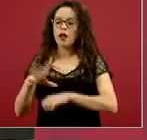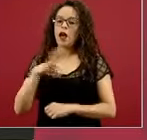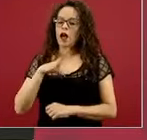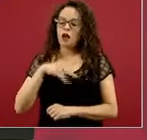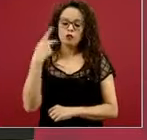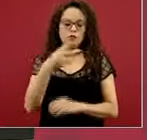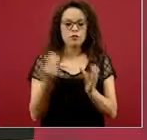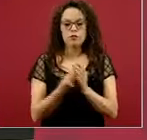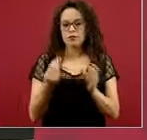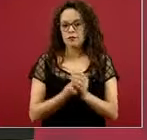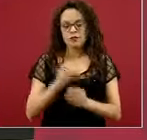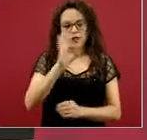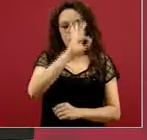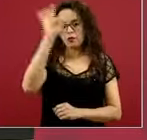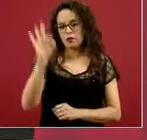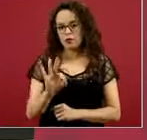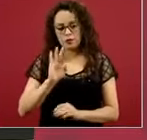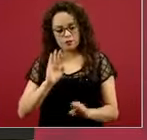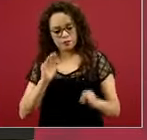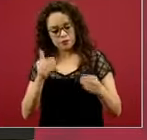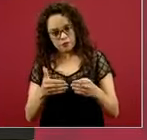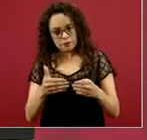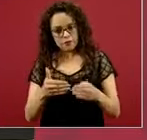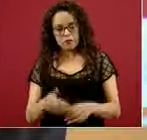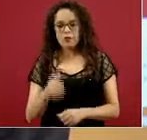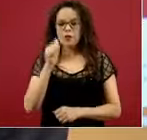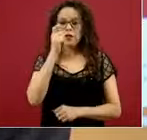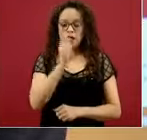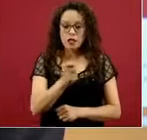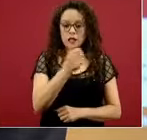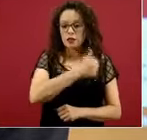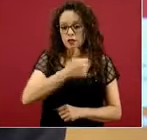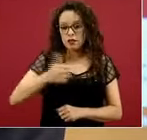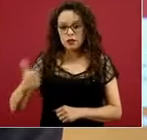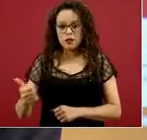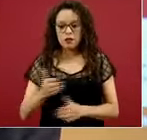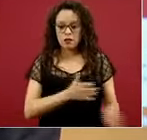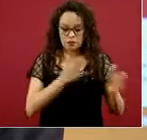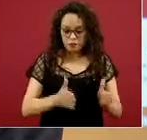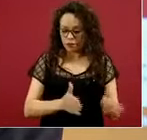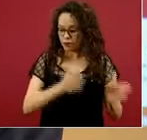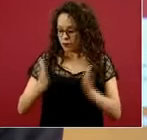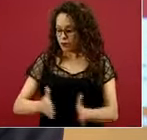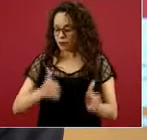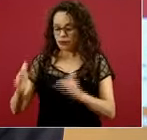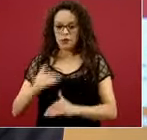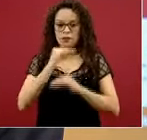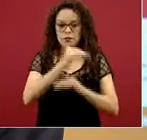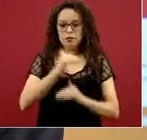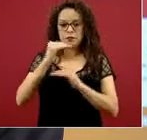porcentaje específico que también con ciertos puntos de corte se da un score diferente al